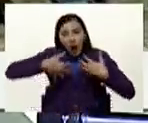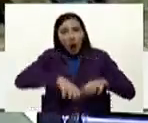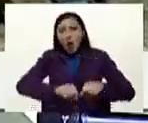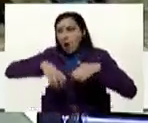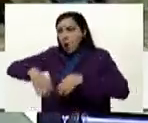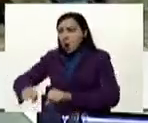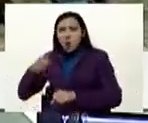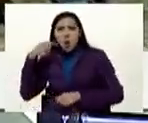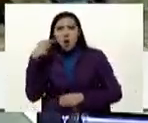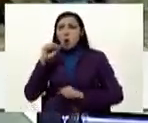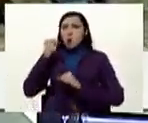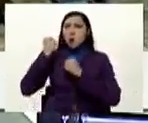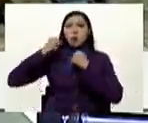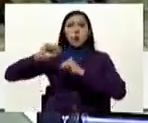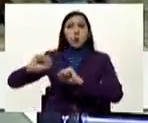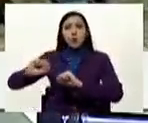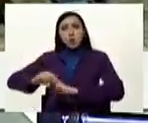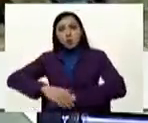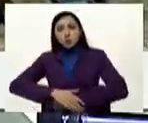racista.